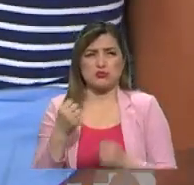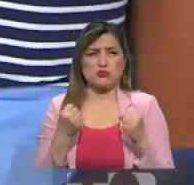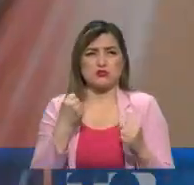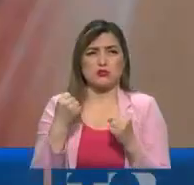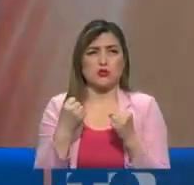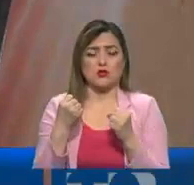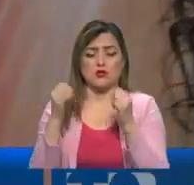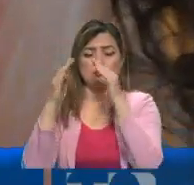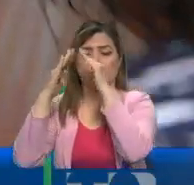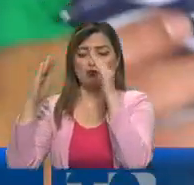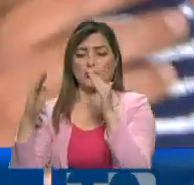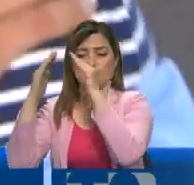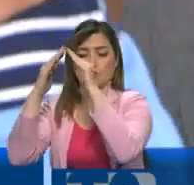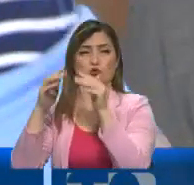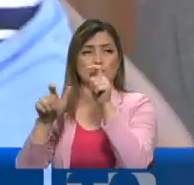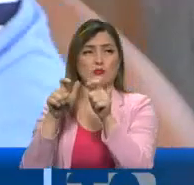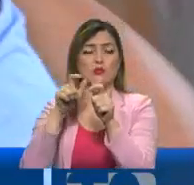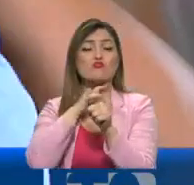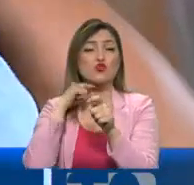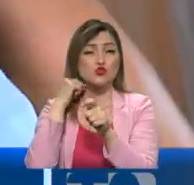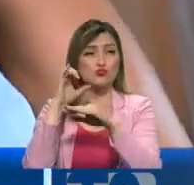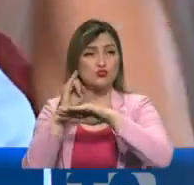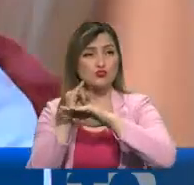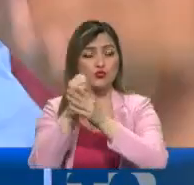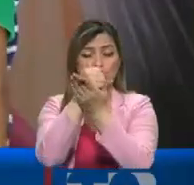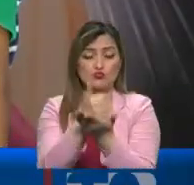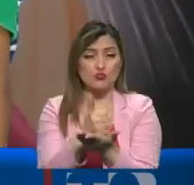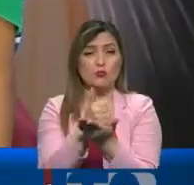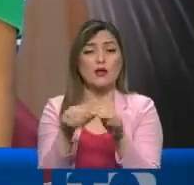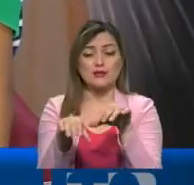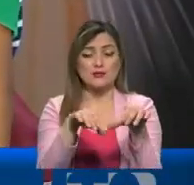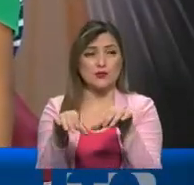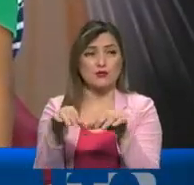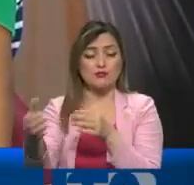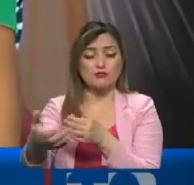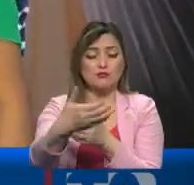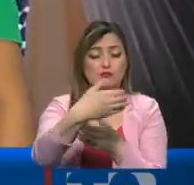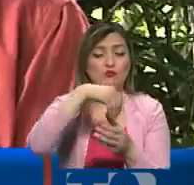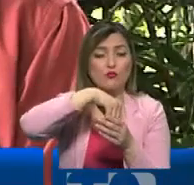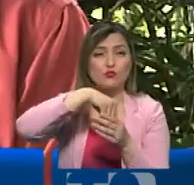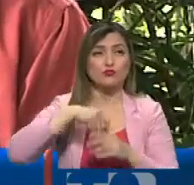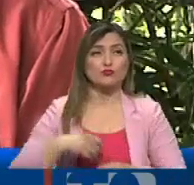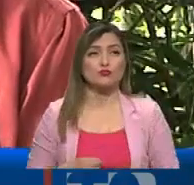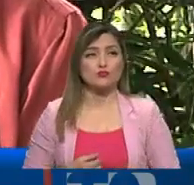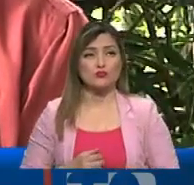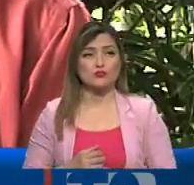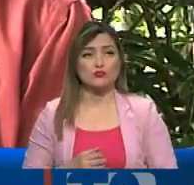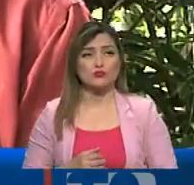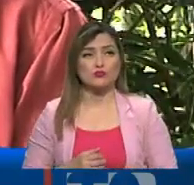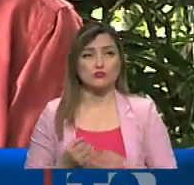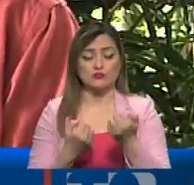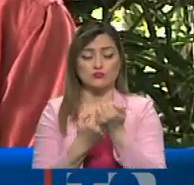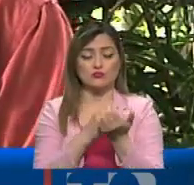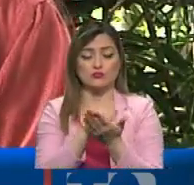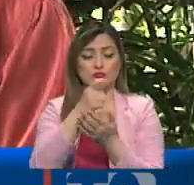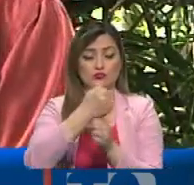párroco de la iglesia les ayudan en lo que necesitan. Incluso han preparado actividades para recoger dinero. Nosotros le apoyamos con la